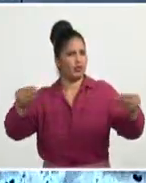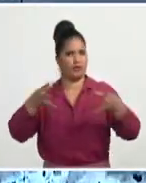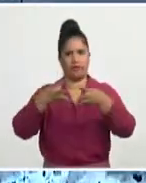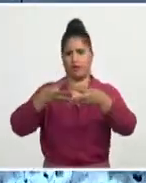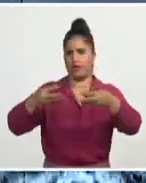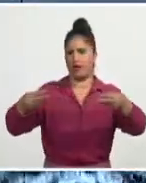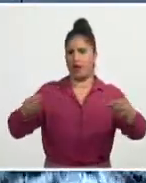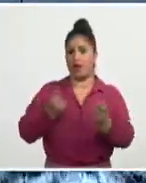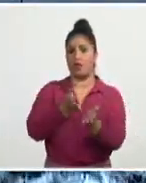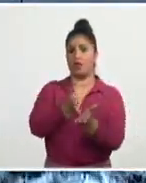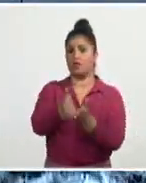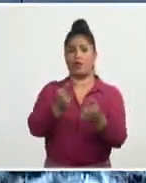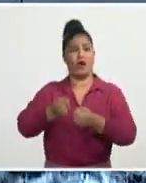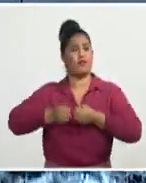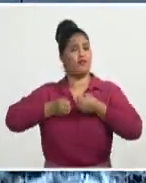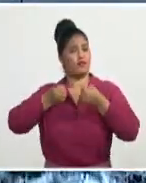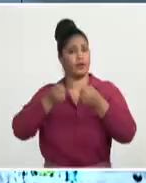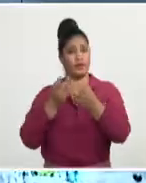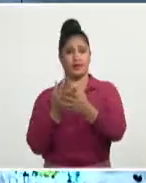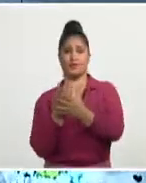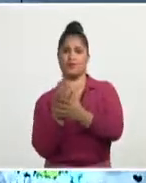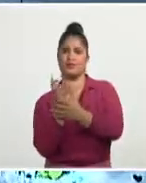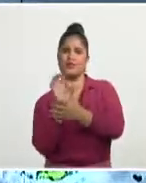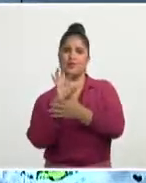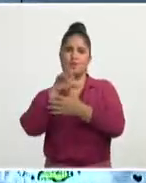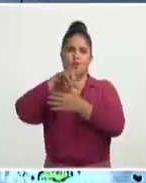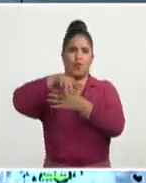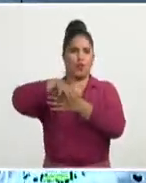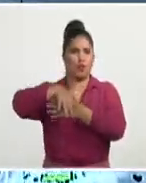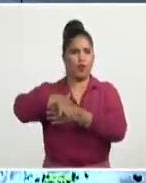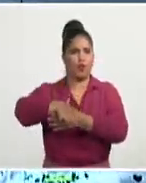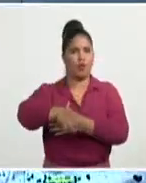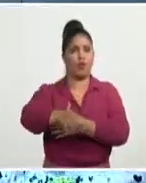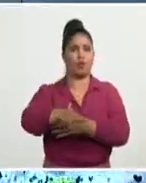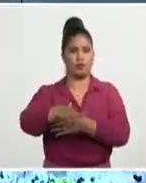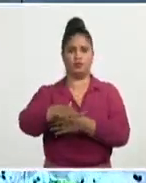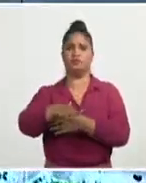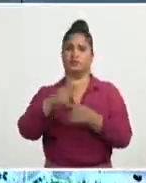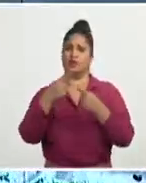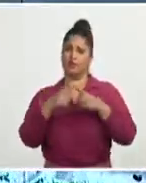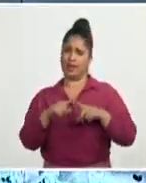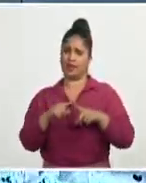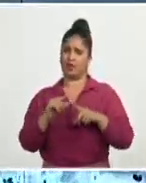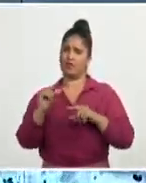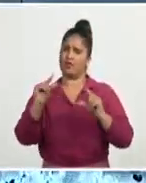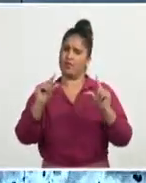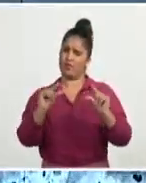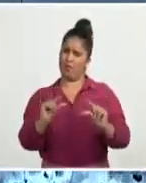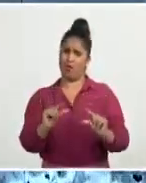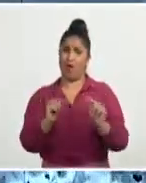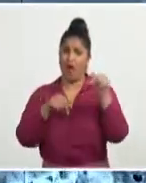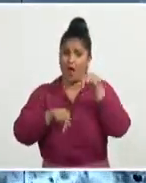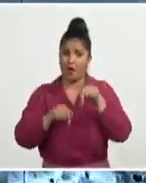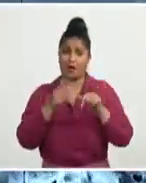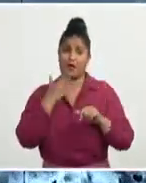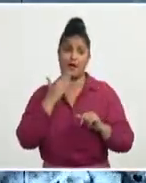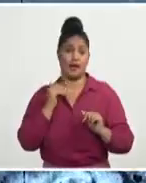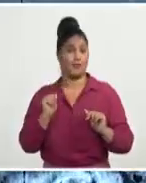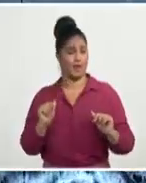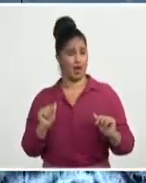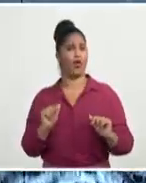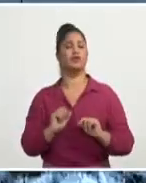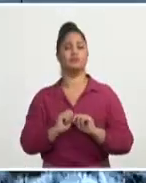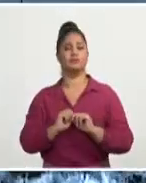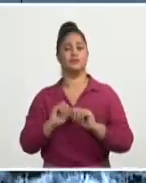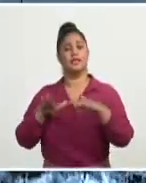actividad explosiva, aunque en menor frecuencia e intensidad que en jornadas anteriores. Sin embargo, ayer en la tarde se reportó una nueva explosión